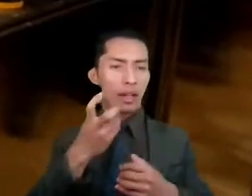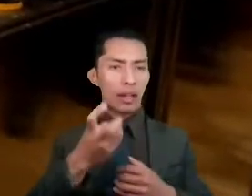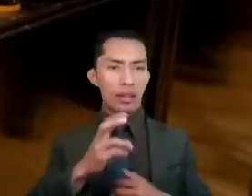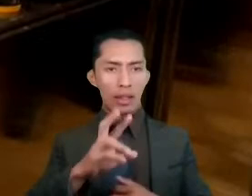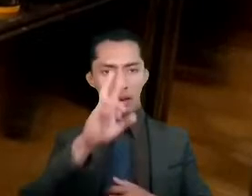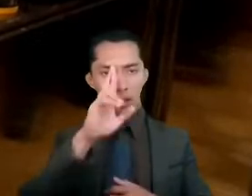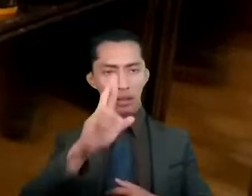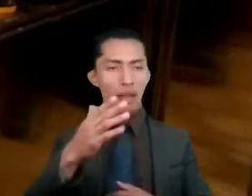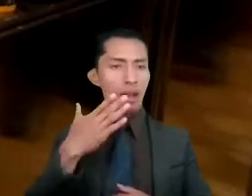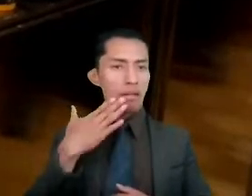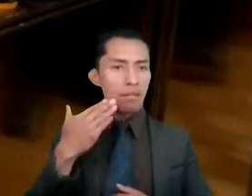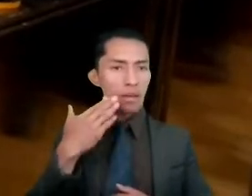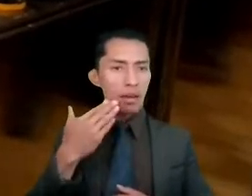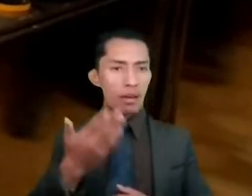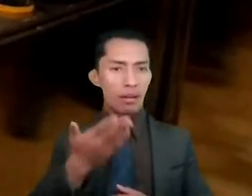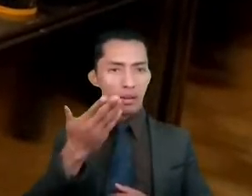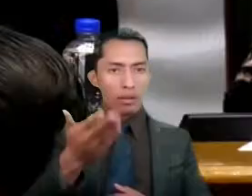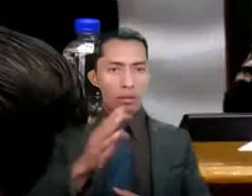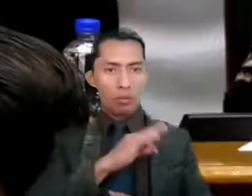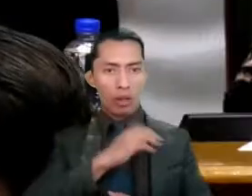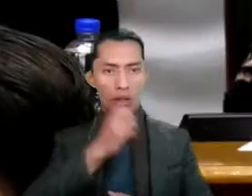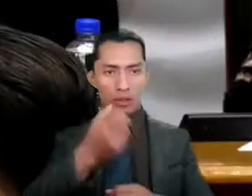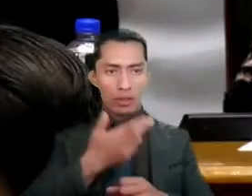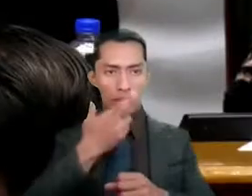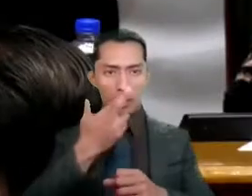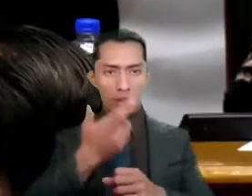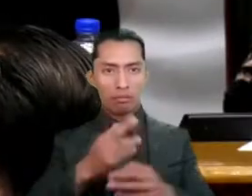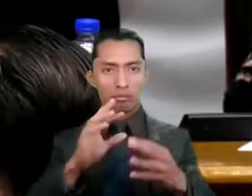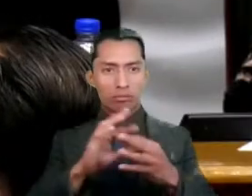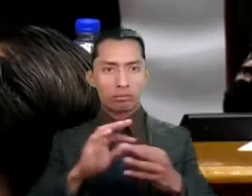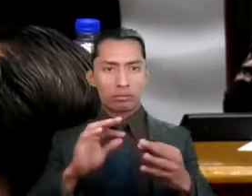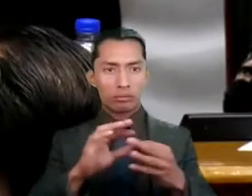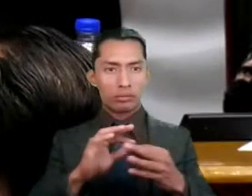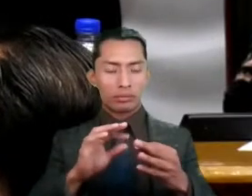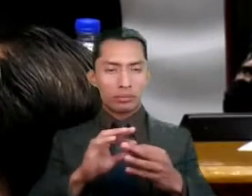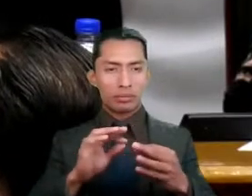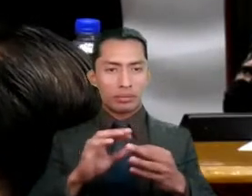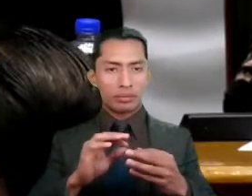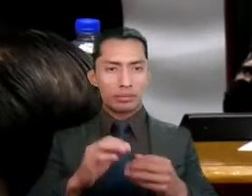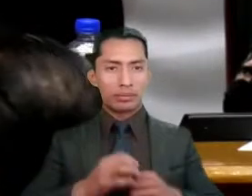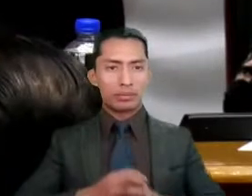cordialidad, démosle la palabra al señor secretario. Gracias, diputada.